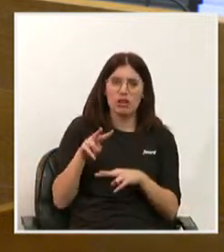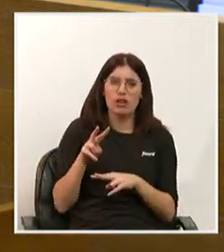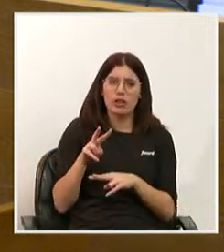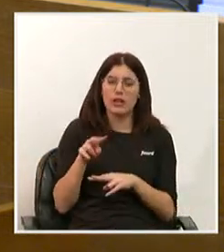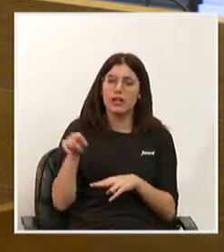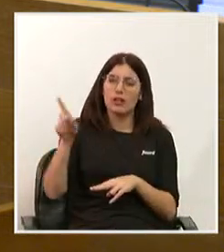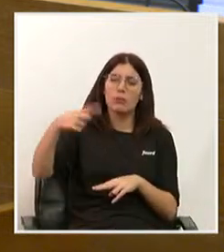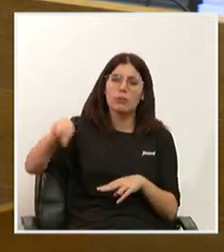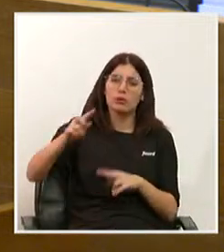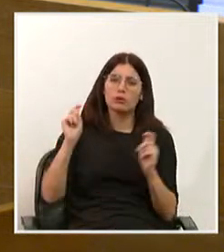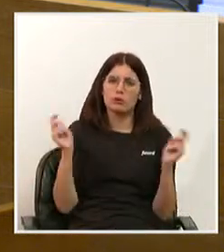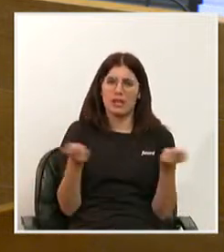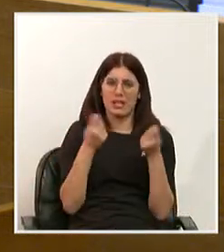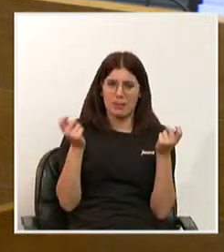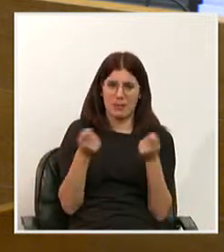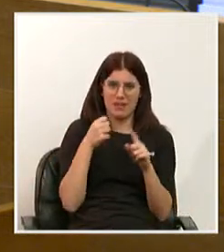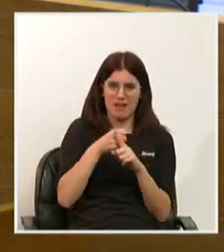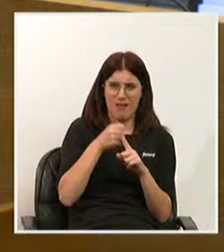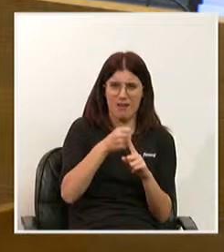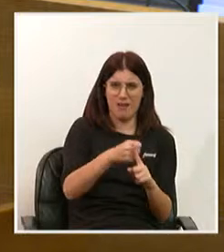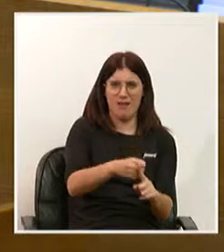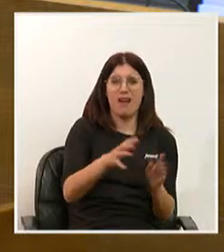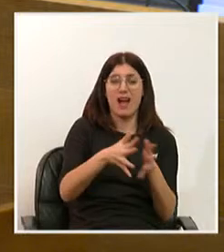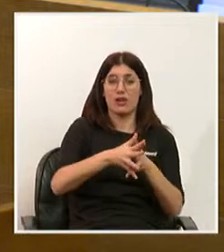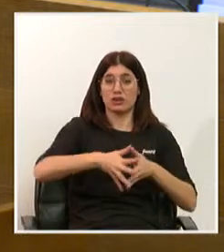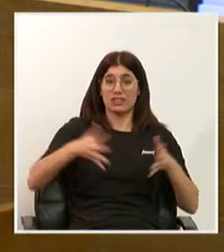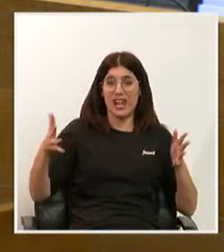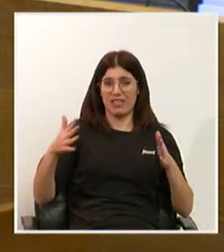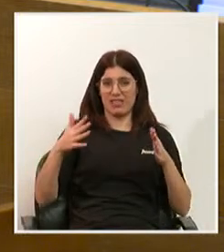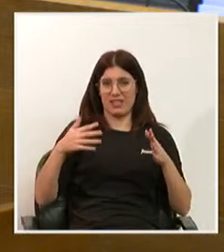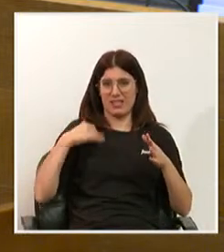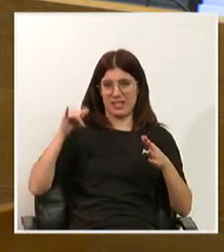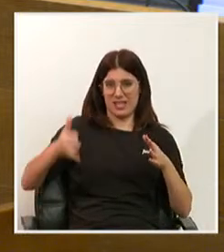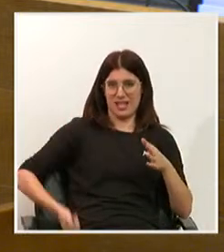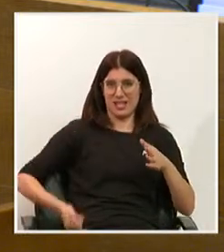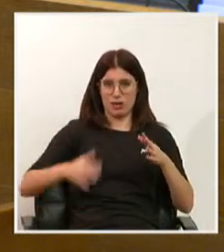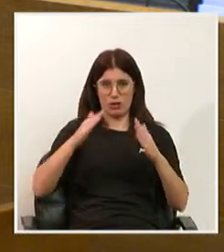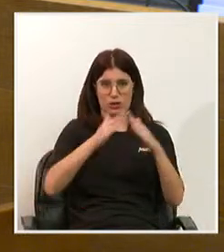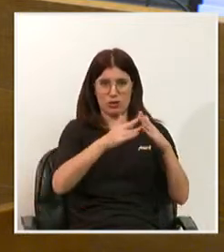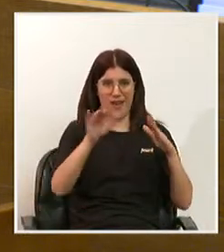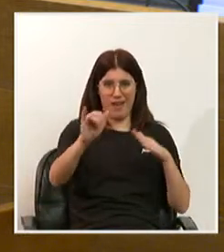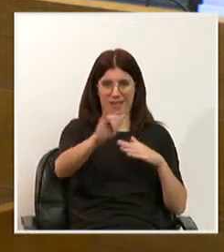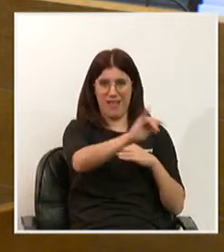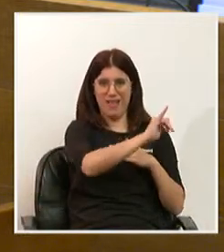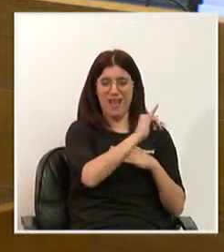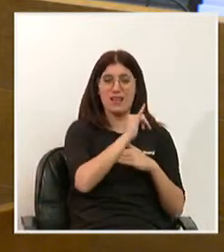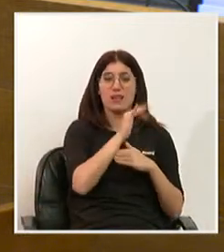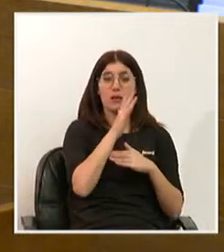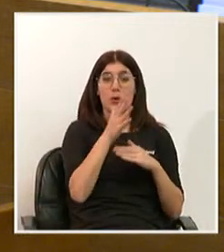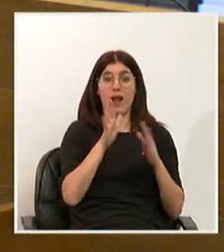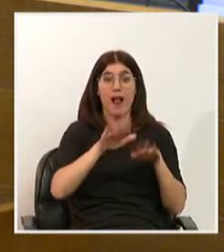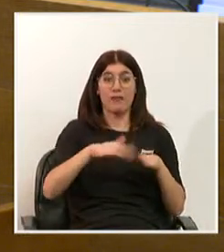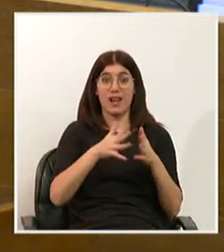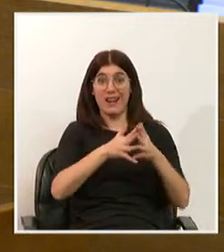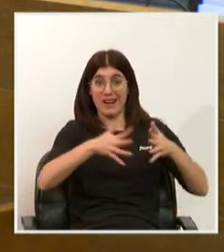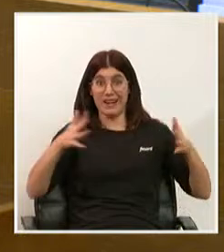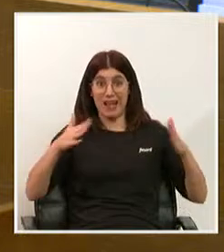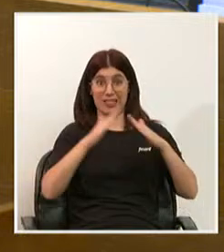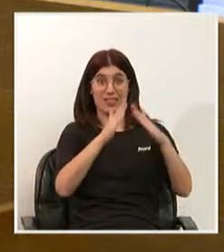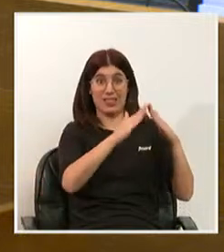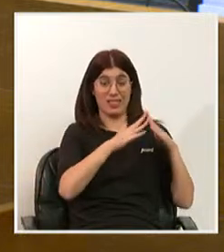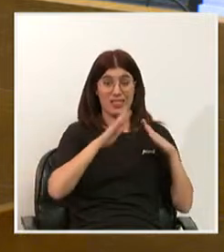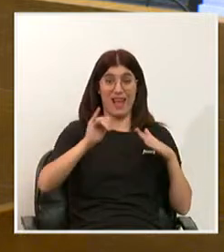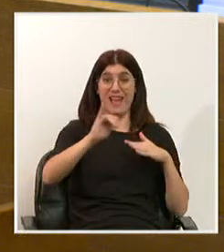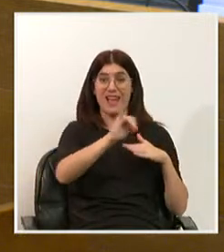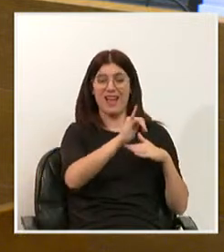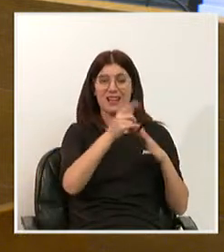hicieron una campaña de acoso y de rbo a los grandes tenedores y lo han conseguido porque al Gran tenedor de vivienda en la comunidad valenciana